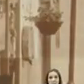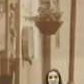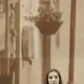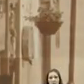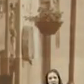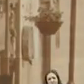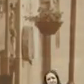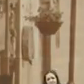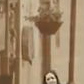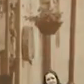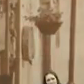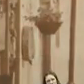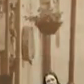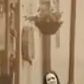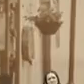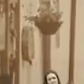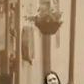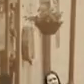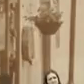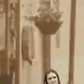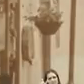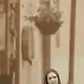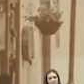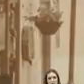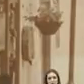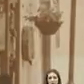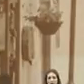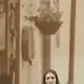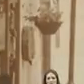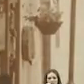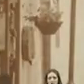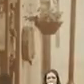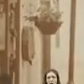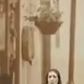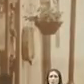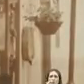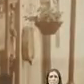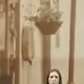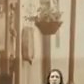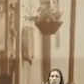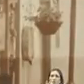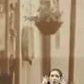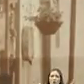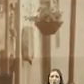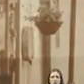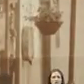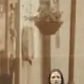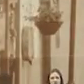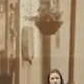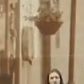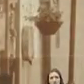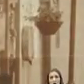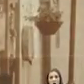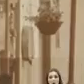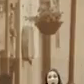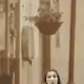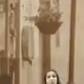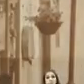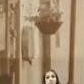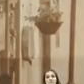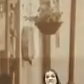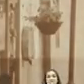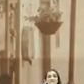la historia musical del mundo siguen ofreciendo muestras de afecto en el rancho Los Tres Potrillos. Saludamos a Juan Carlos Aguirre,